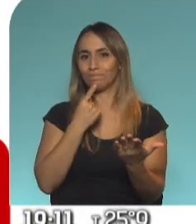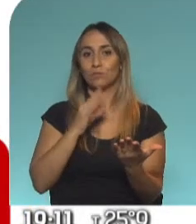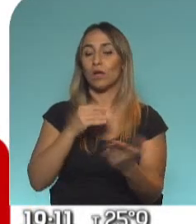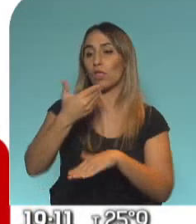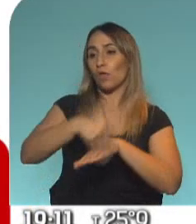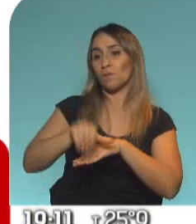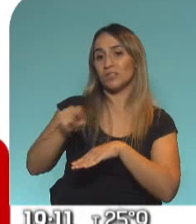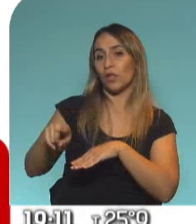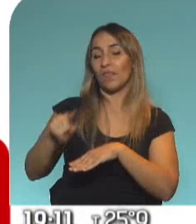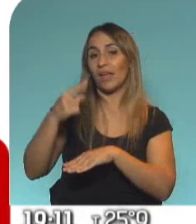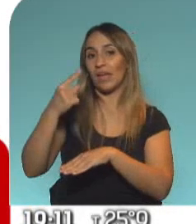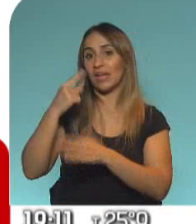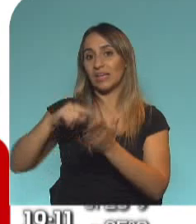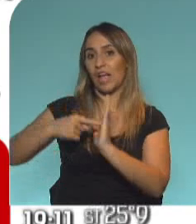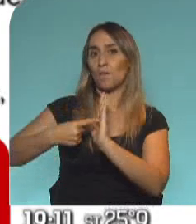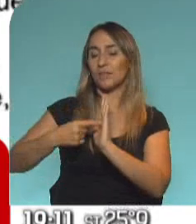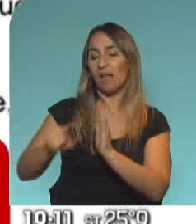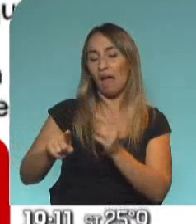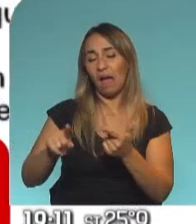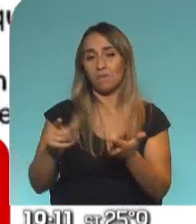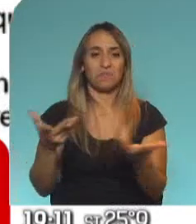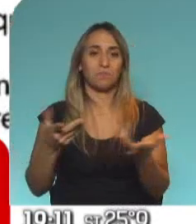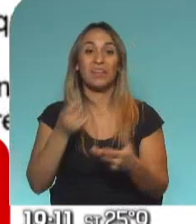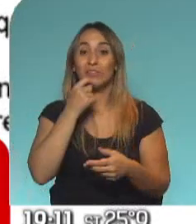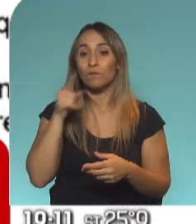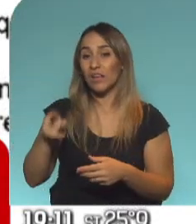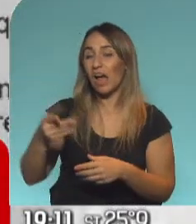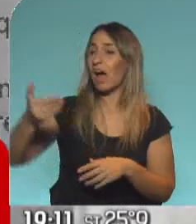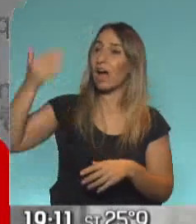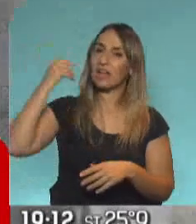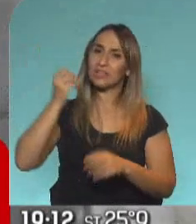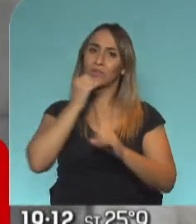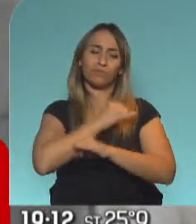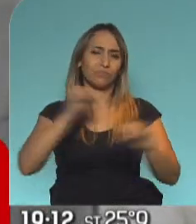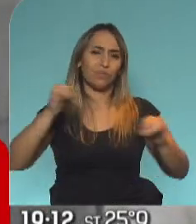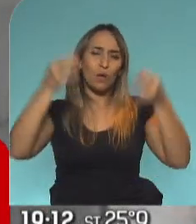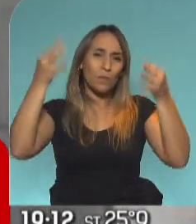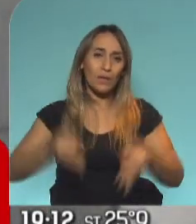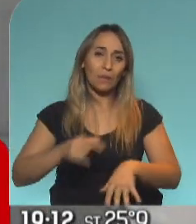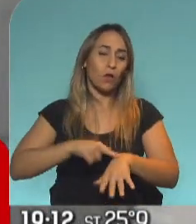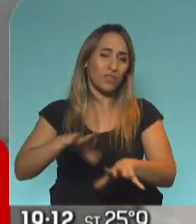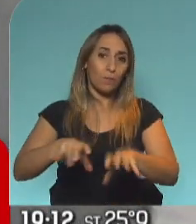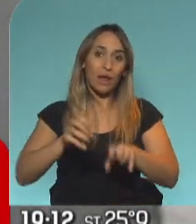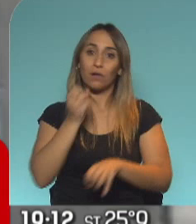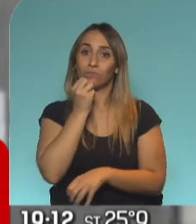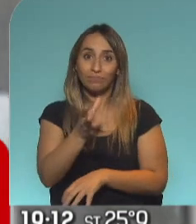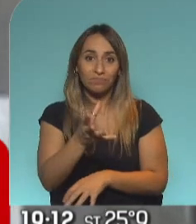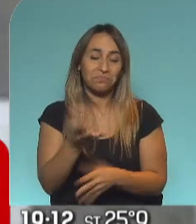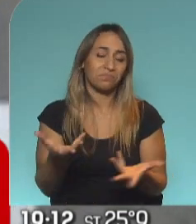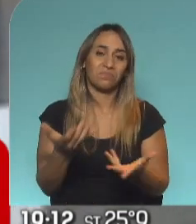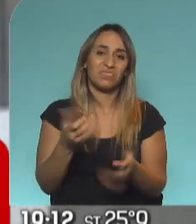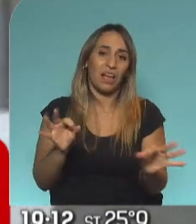Sarlo fuera en Capital. ¿Cuánto menos dañino hubiera sido que Sarlo en su momento hubiera hecho estas aclaraciones con la información que tenía a mano? Pero además, cuando a